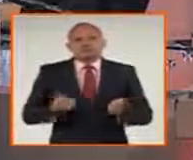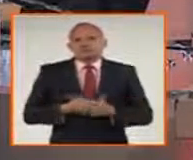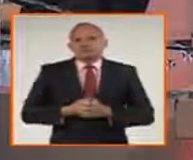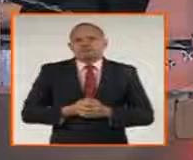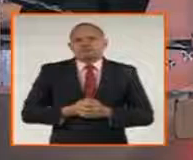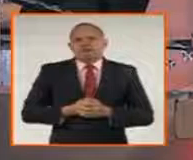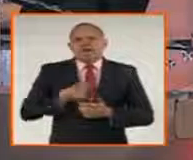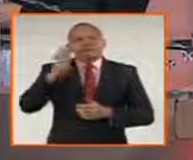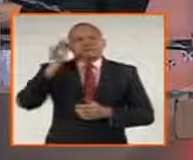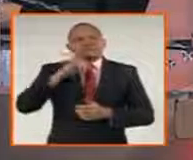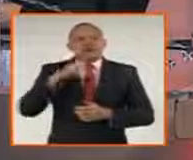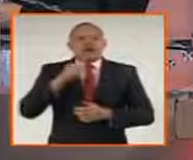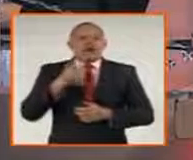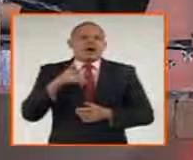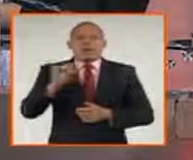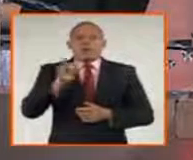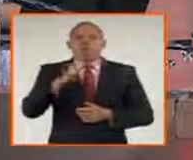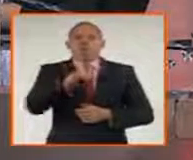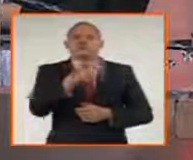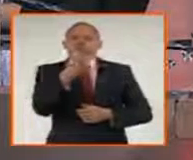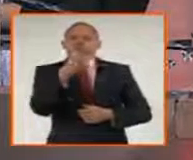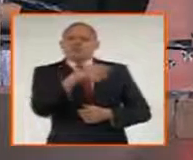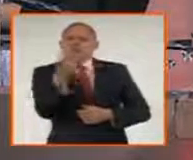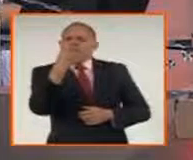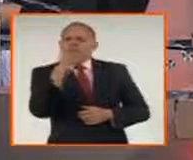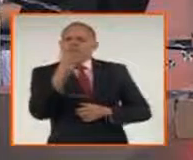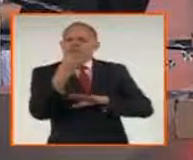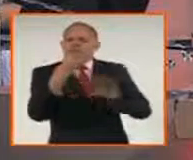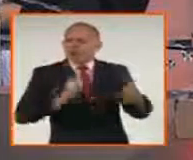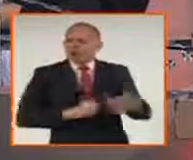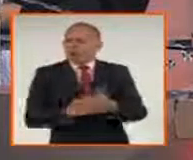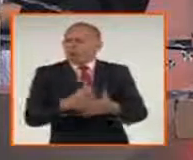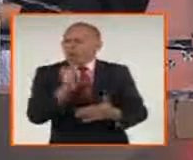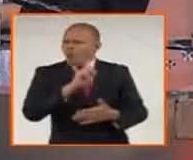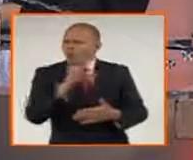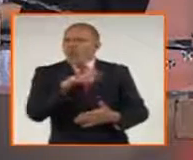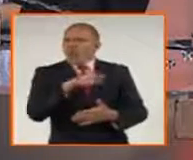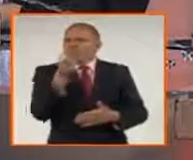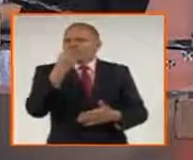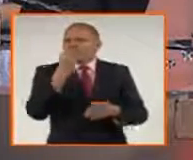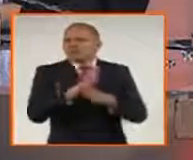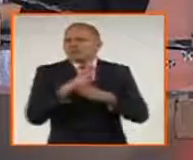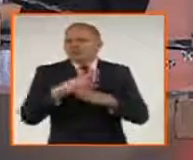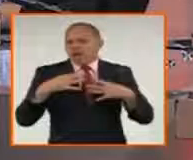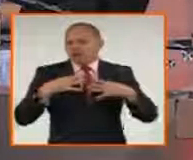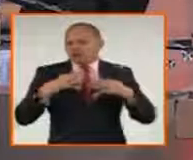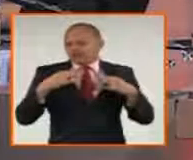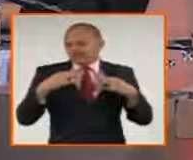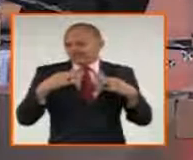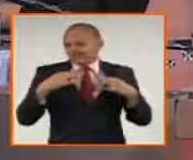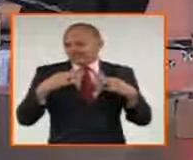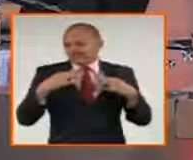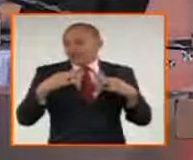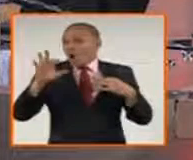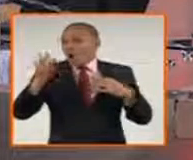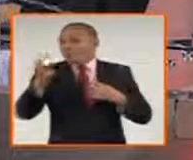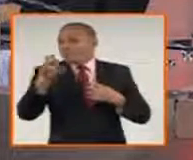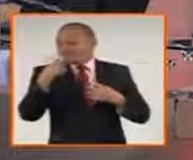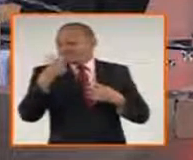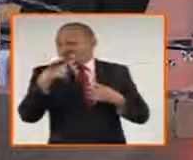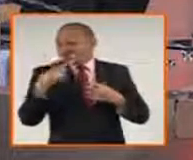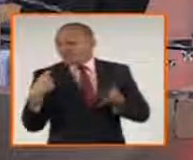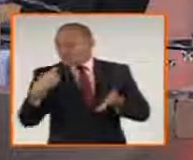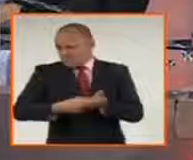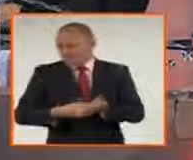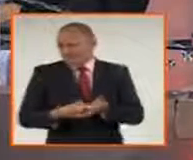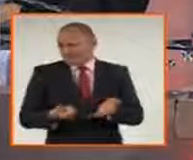dar vestido, porque usted decía sí. Dar vestido, dar no solo alimento para la persona comer, sino